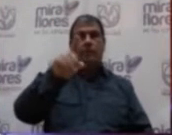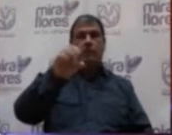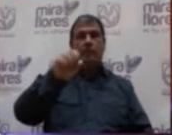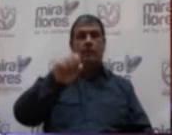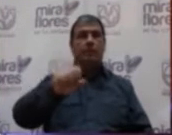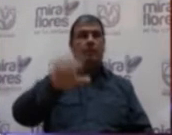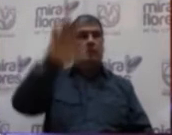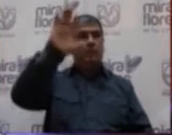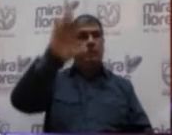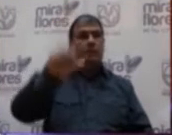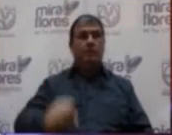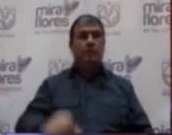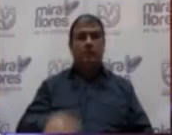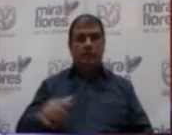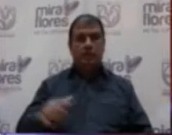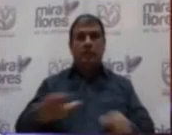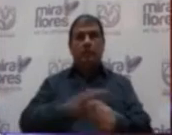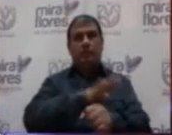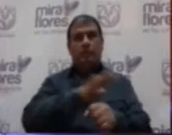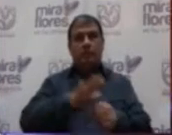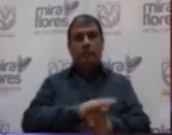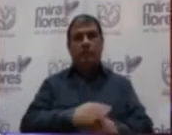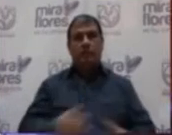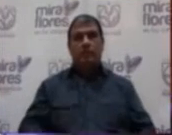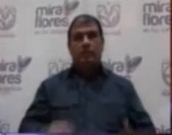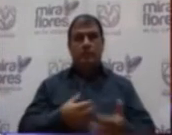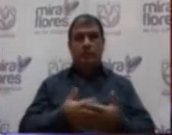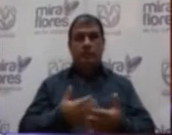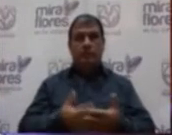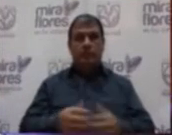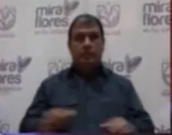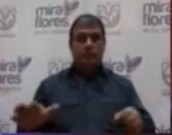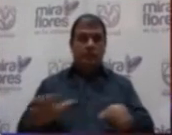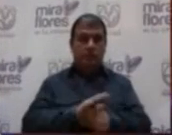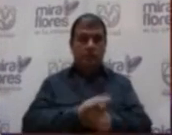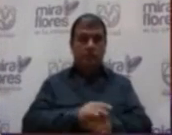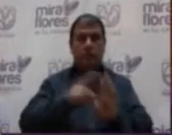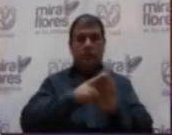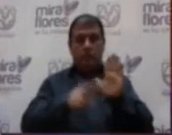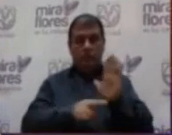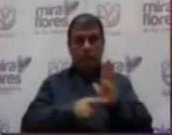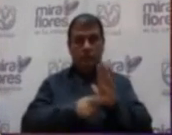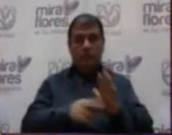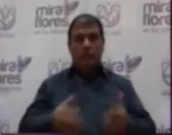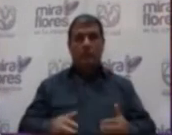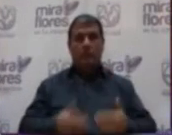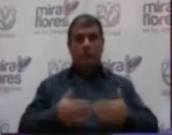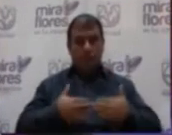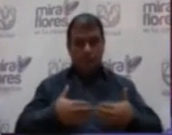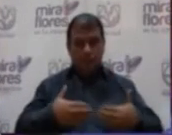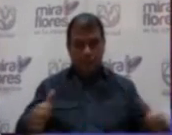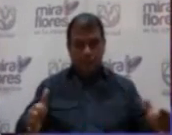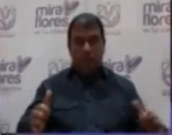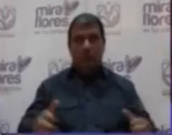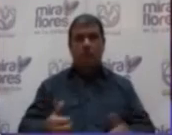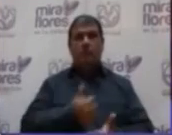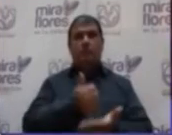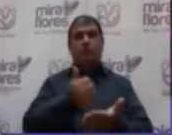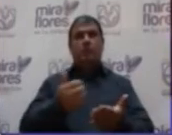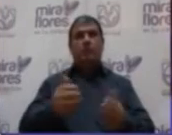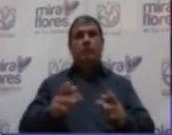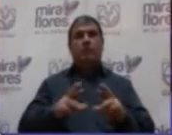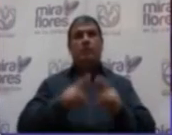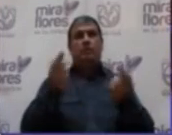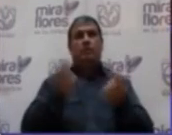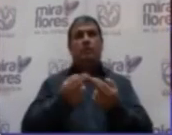Locio, hay quórum, señor alcalde. Muy bien, con el quórum reglamentario damos por establecida esta sesión conforme